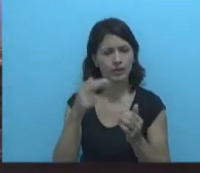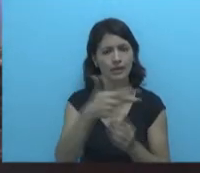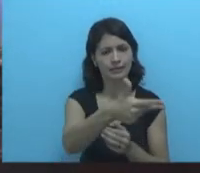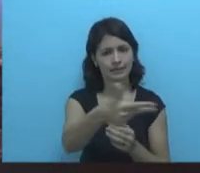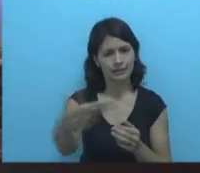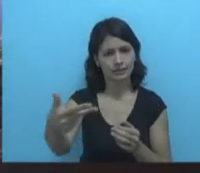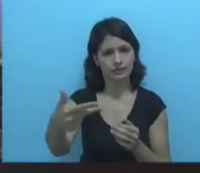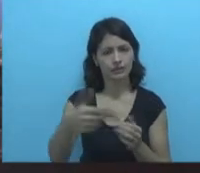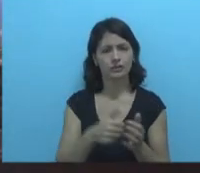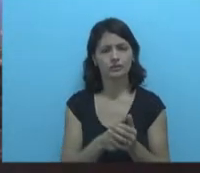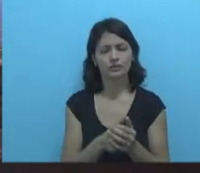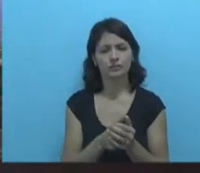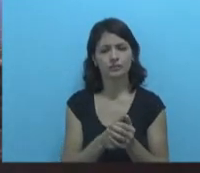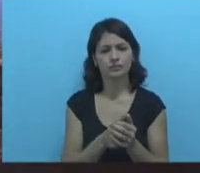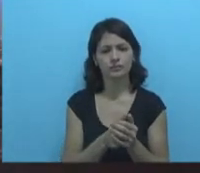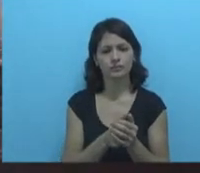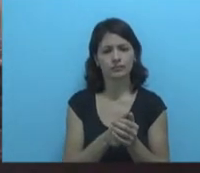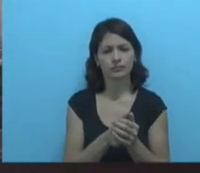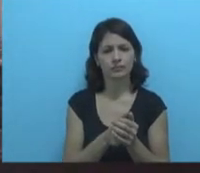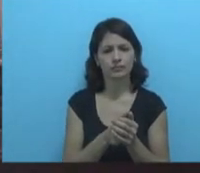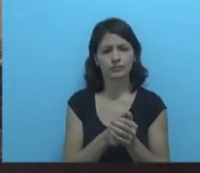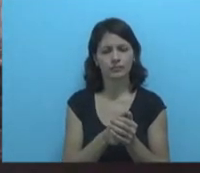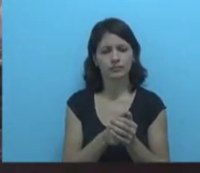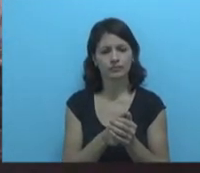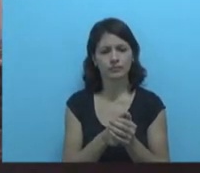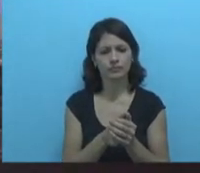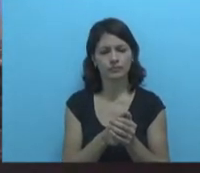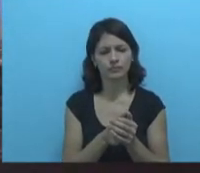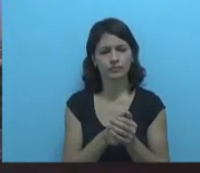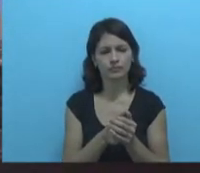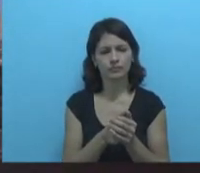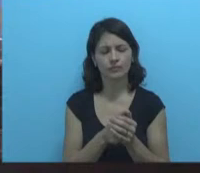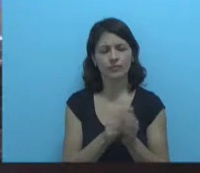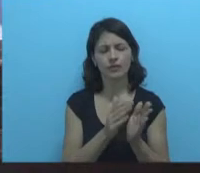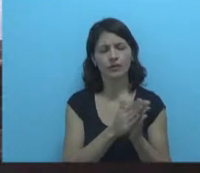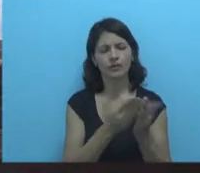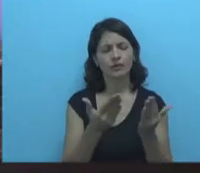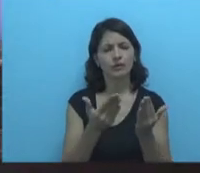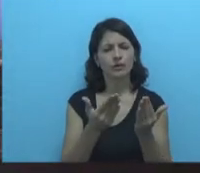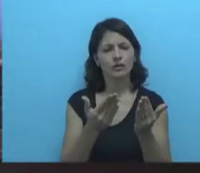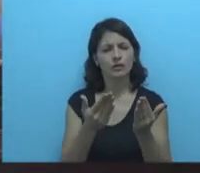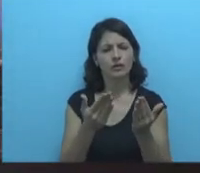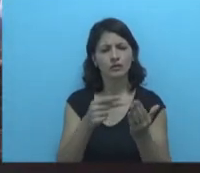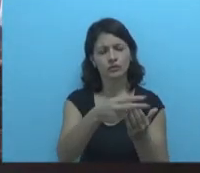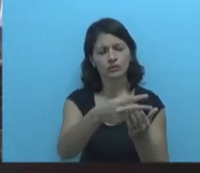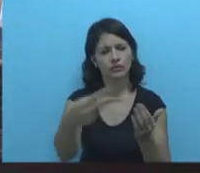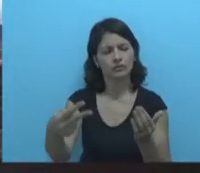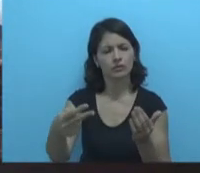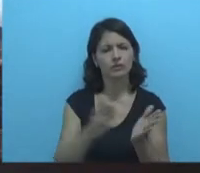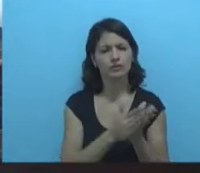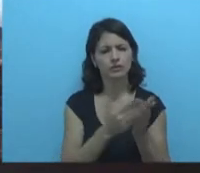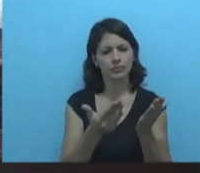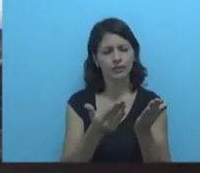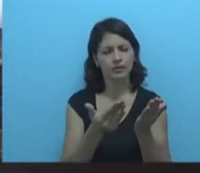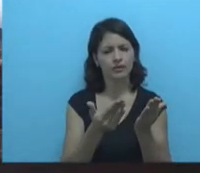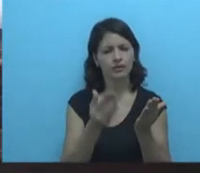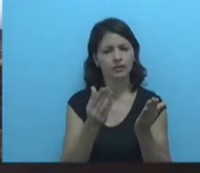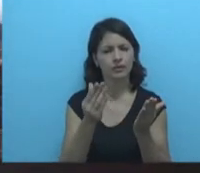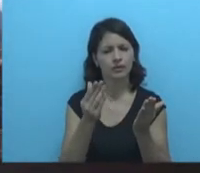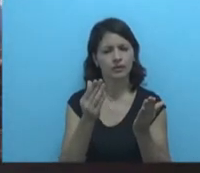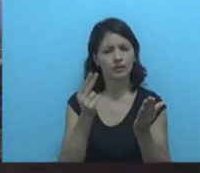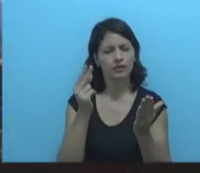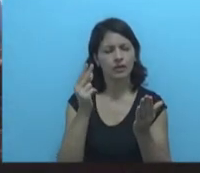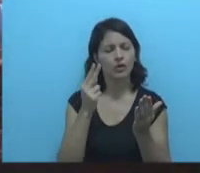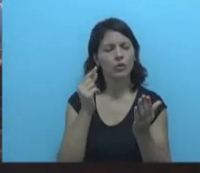tres sesiones. Expediente 39.563, diputada De Ponti, preferencia para dos sesiones. Expediente